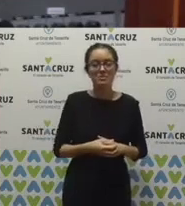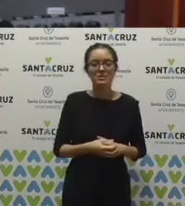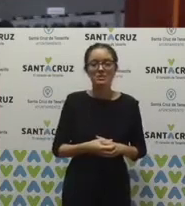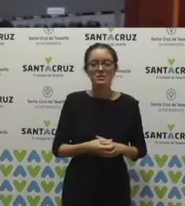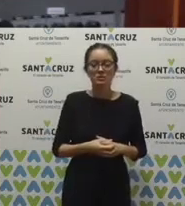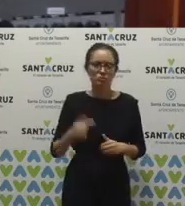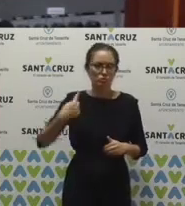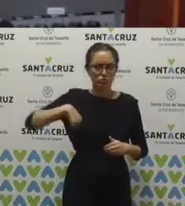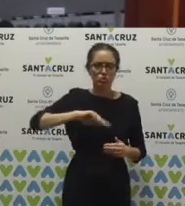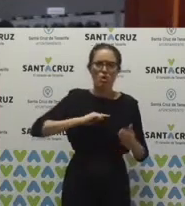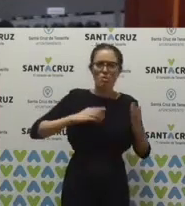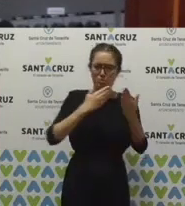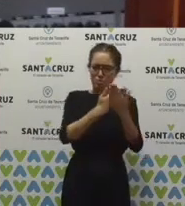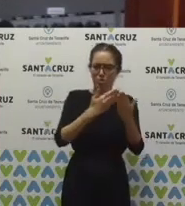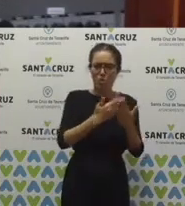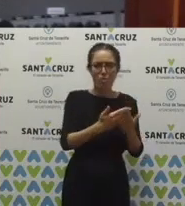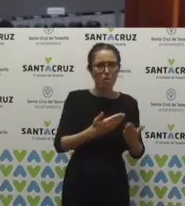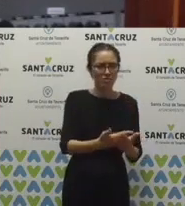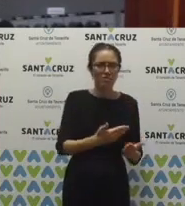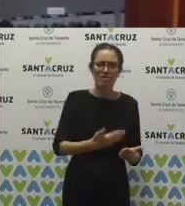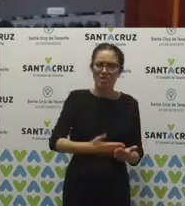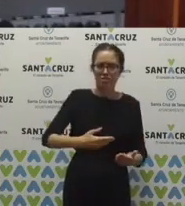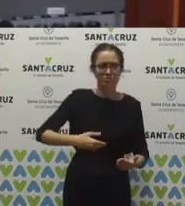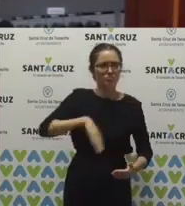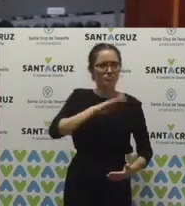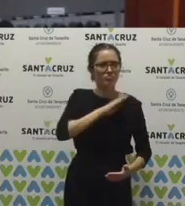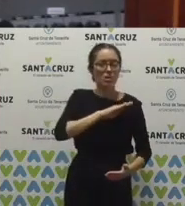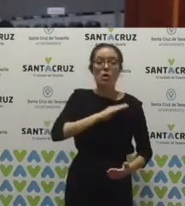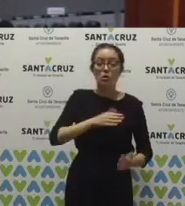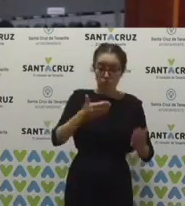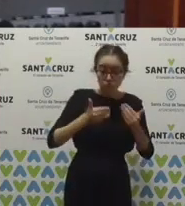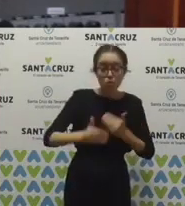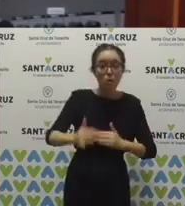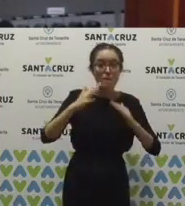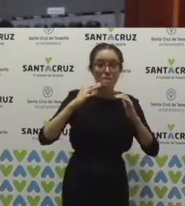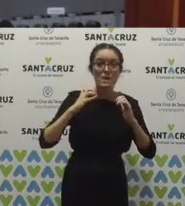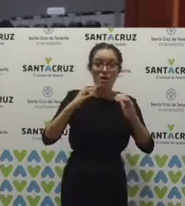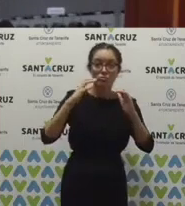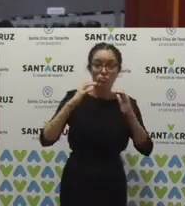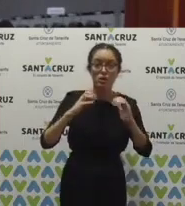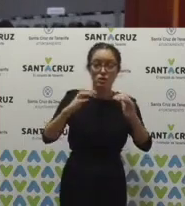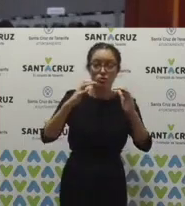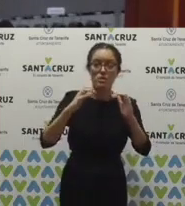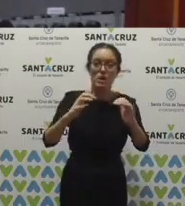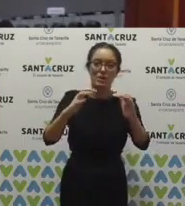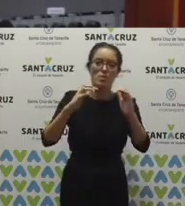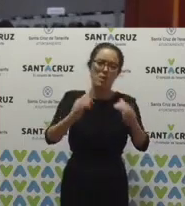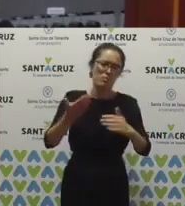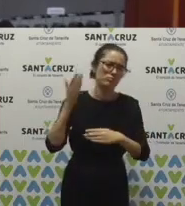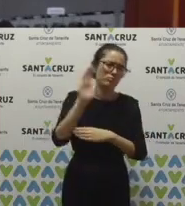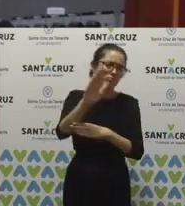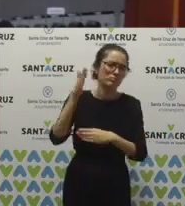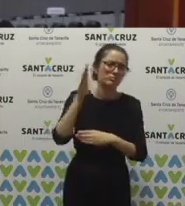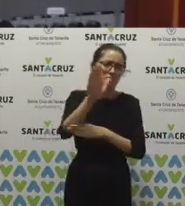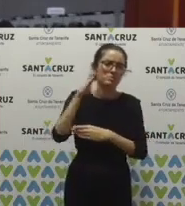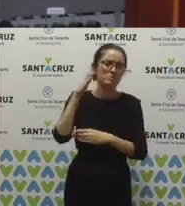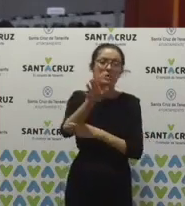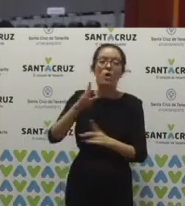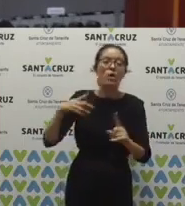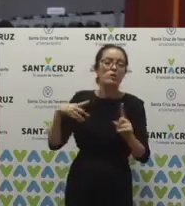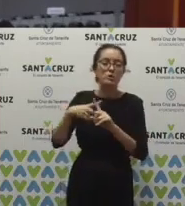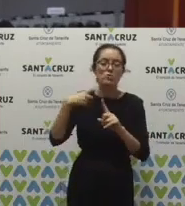más propuestas tenemos propuestas que seguirán viniendo a plenos sucesivos para mejorar las condiciones en que santa cruz se prepare para salir